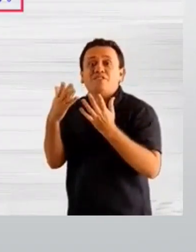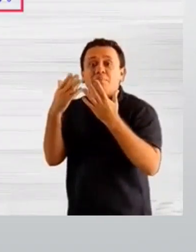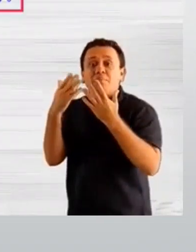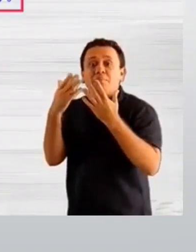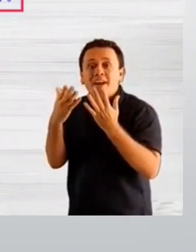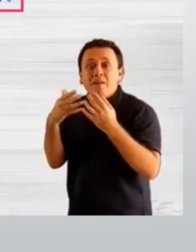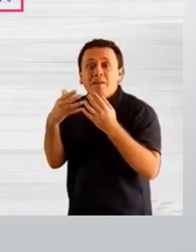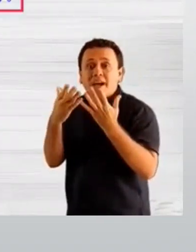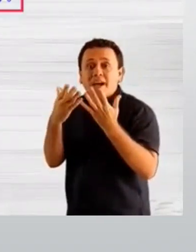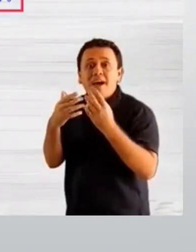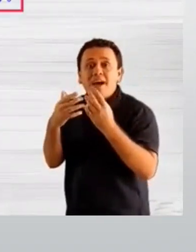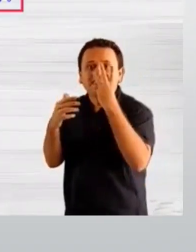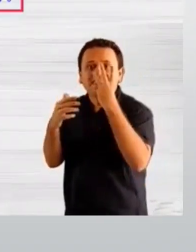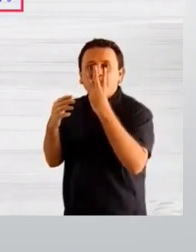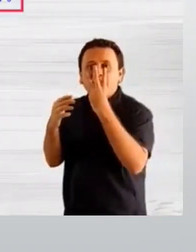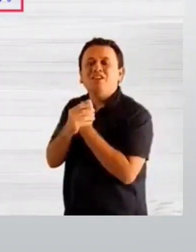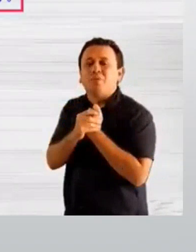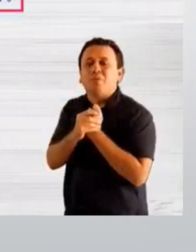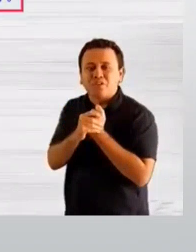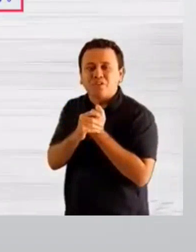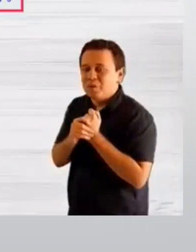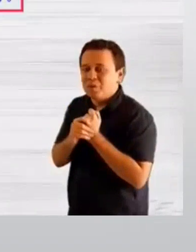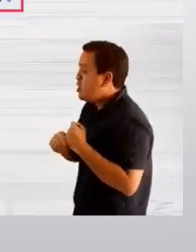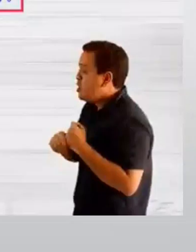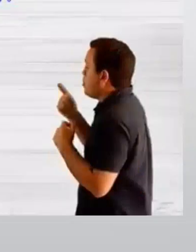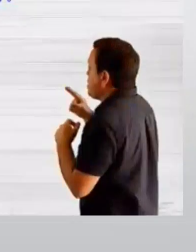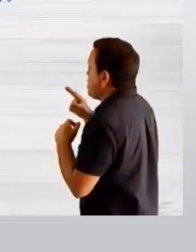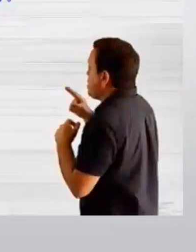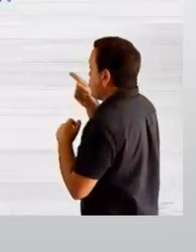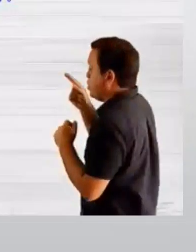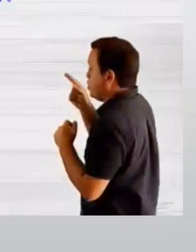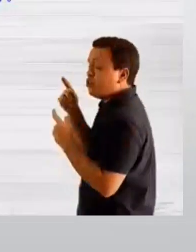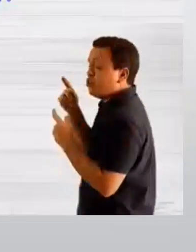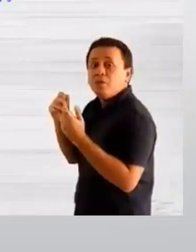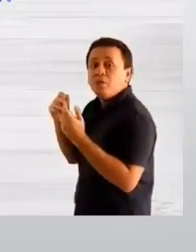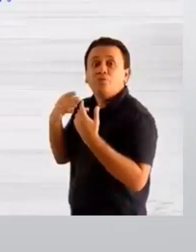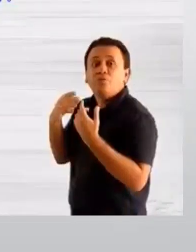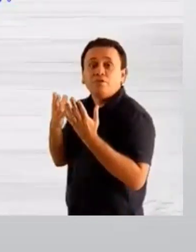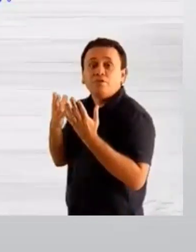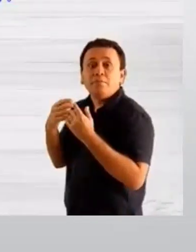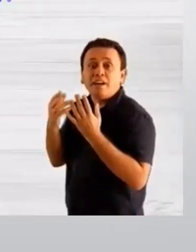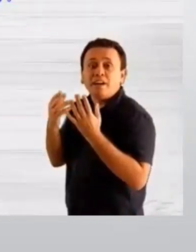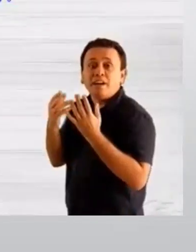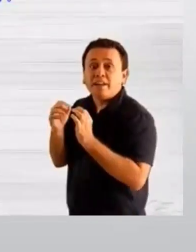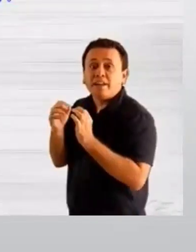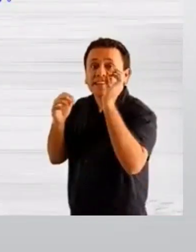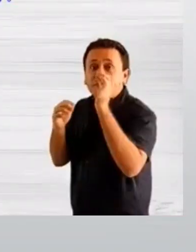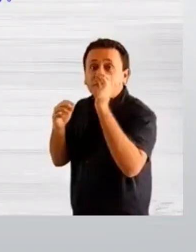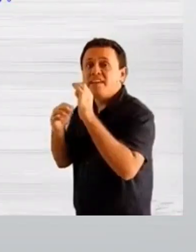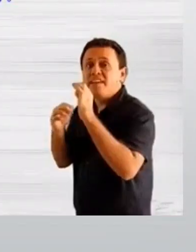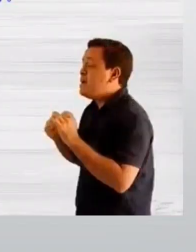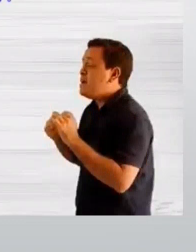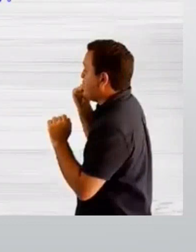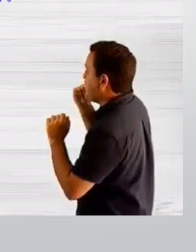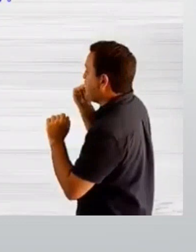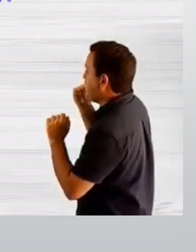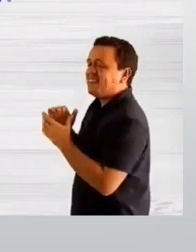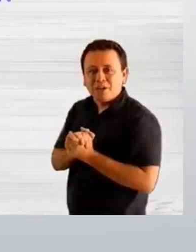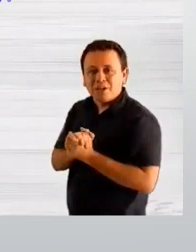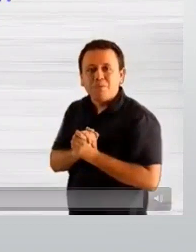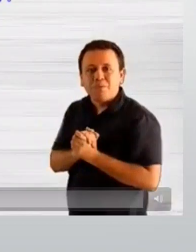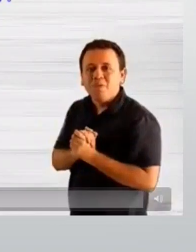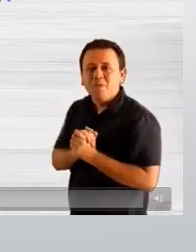la velocidad va a variar, va a cambiar 3 metros por segundo. Por lo tanto, luego de un segundo, su velocidad va a ser ahora de 0 más 3, va a